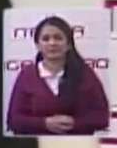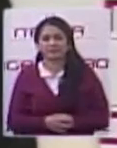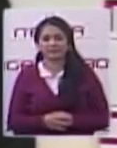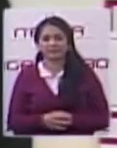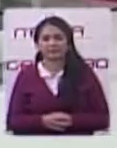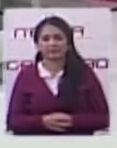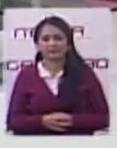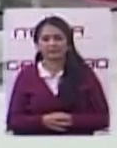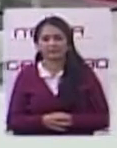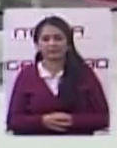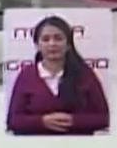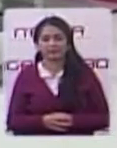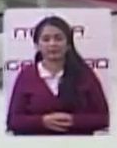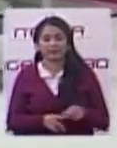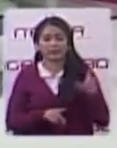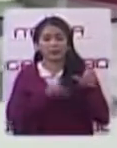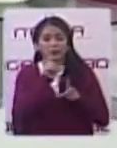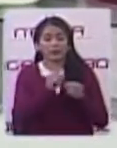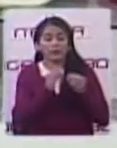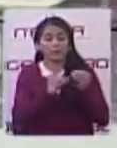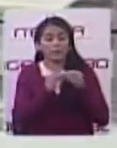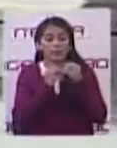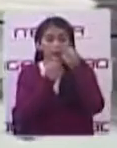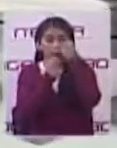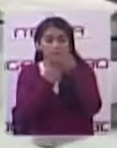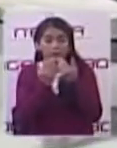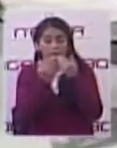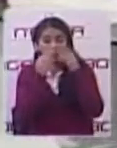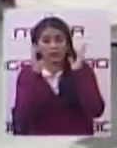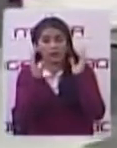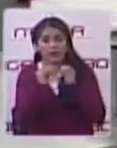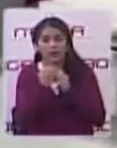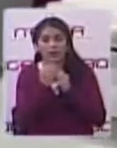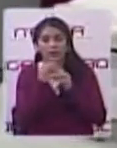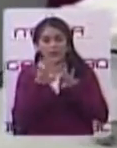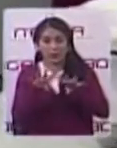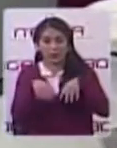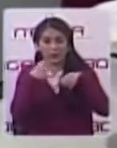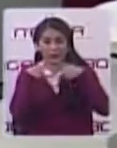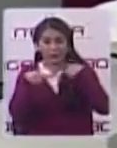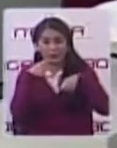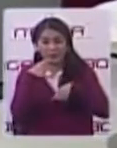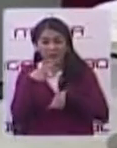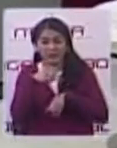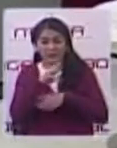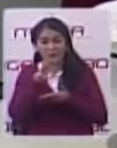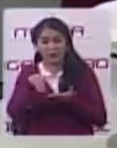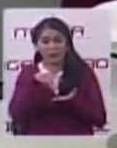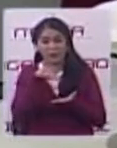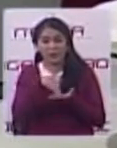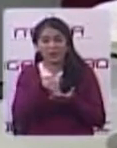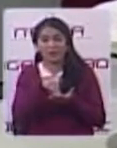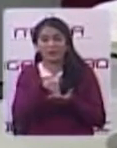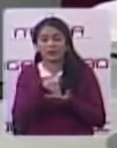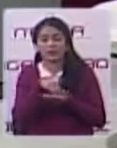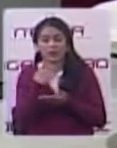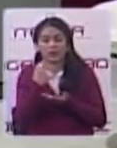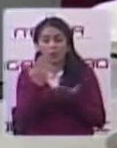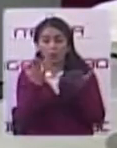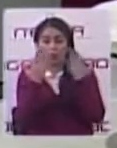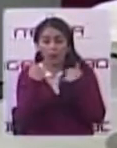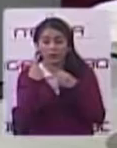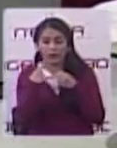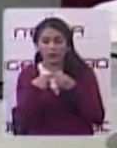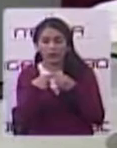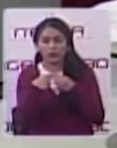inversionistas. Renata, ¿los interesados dónde pueden obtener más información de los foros que usted mencionó que se darían en Manta, en Guayaquil y en Quito? Claro que sí. Bueno, vamos a estar